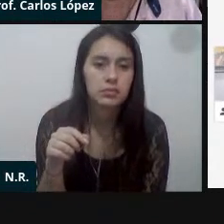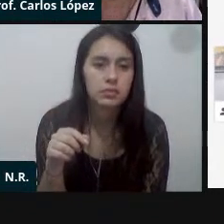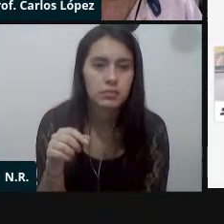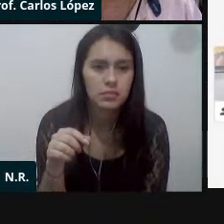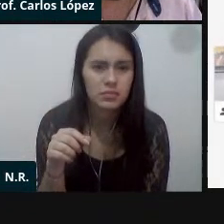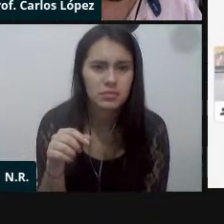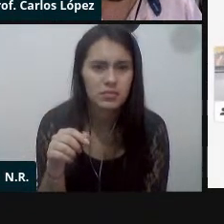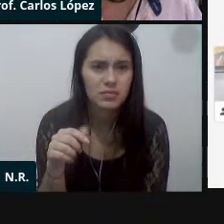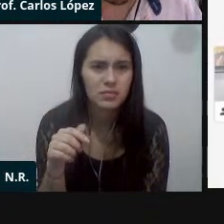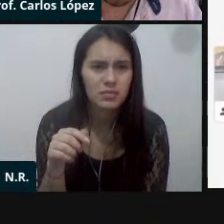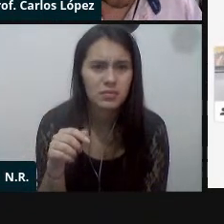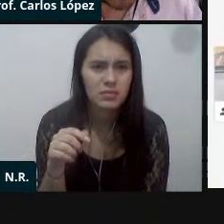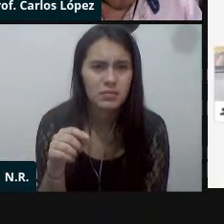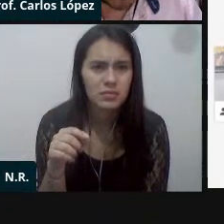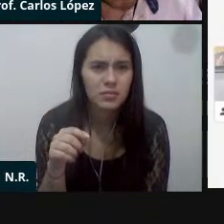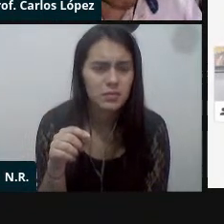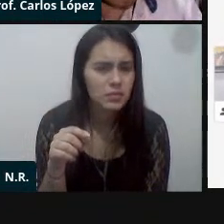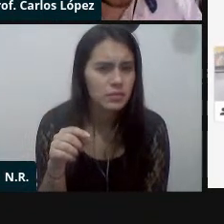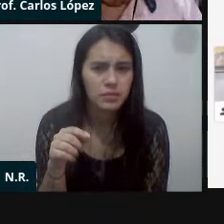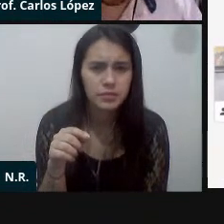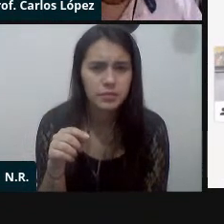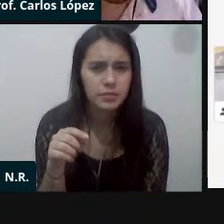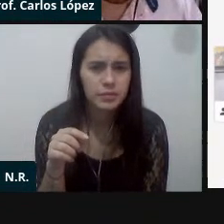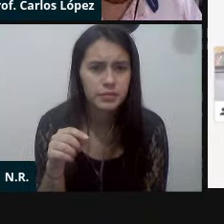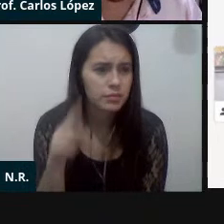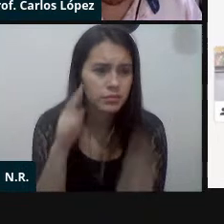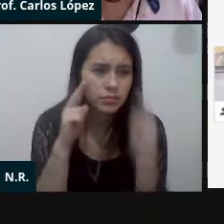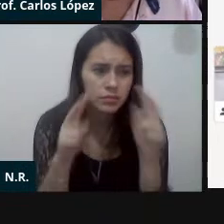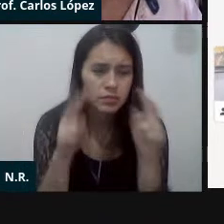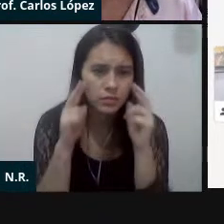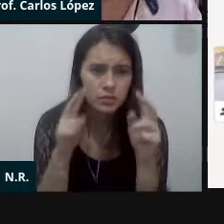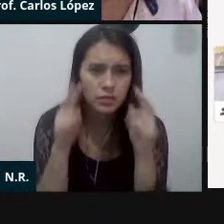Ya. ¿Se alcanza a ver, no? No.